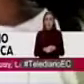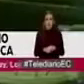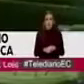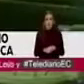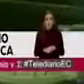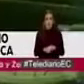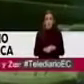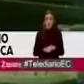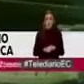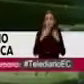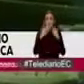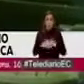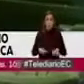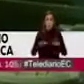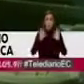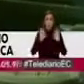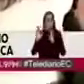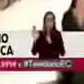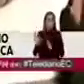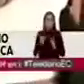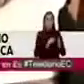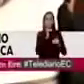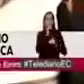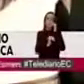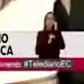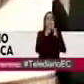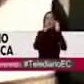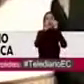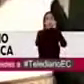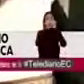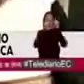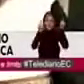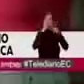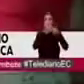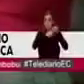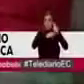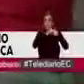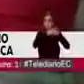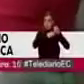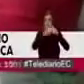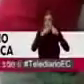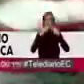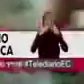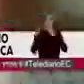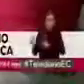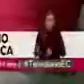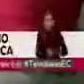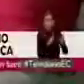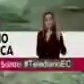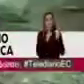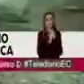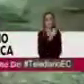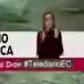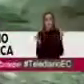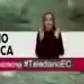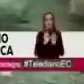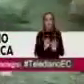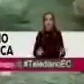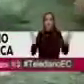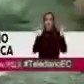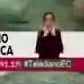regulación precisa que este esquema tarifario implica que las empresas de comercialización deben hacer de manera inmediata un reajuste de los valores